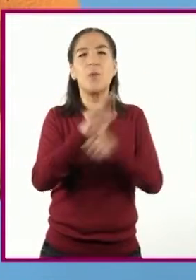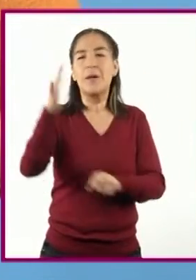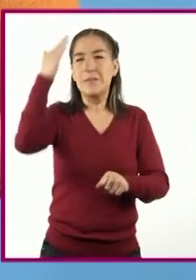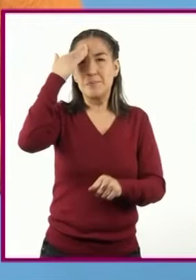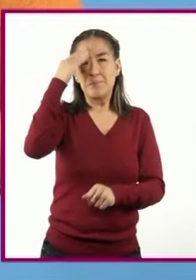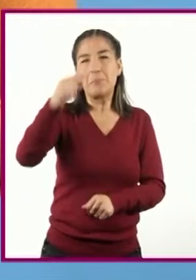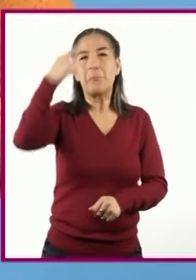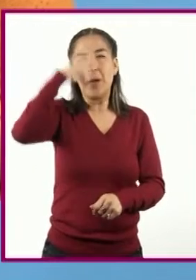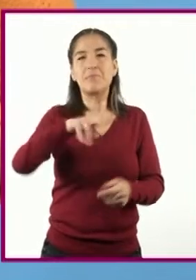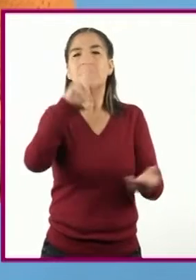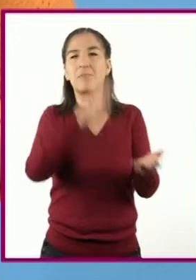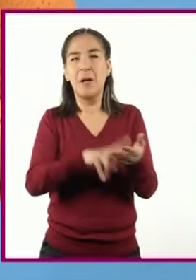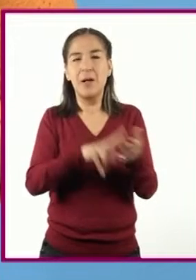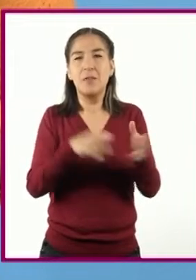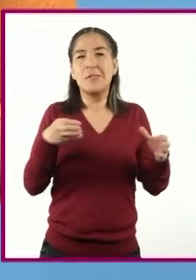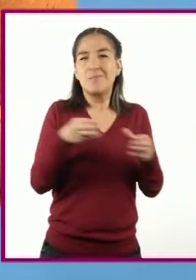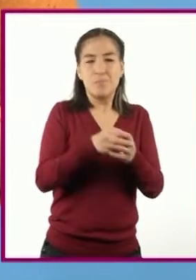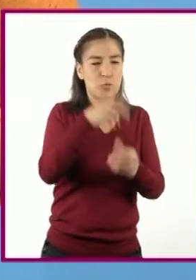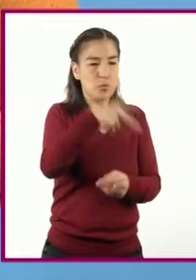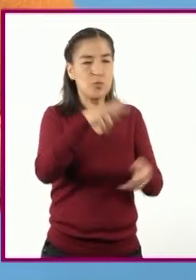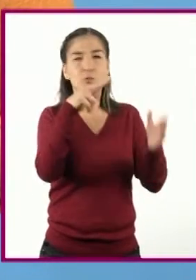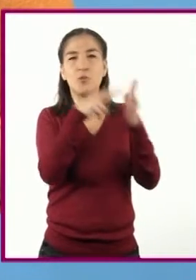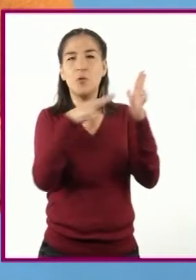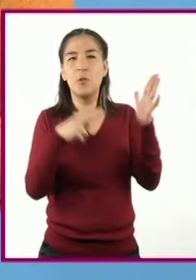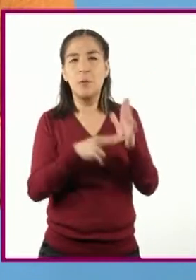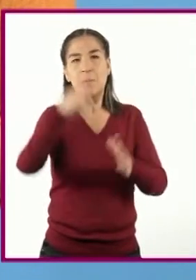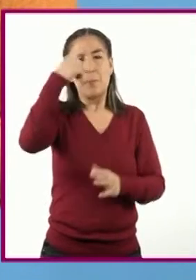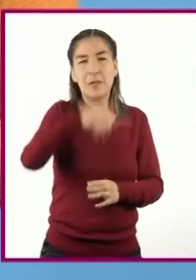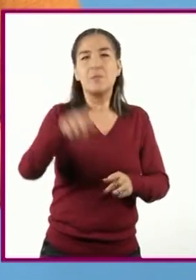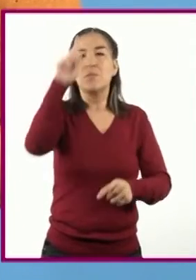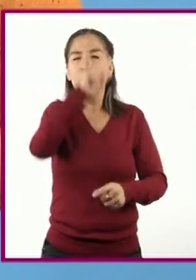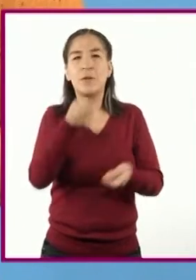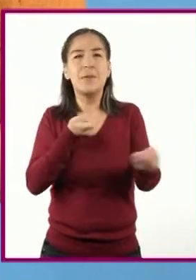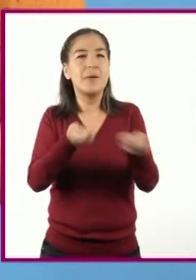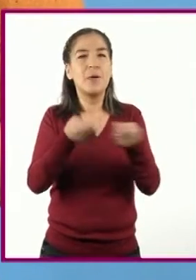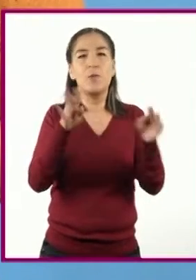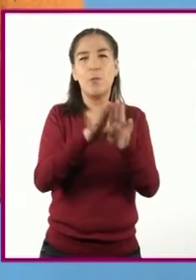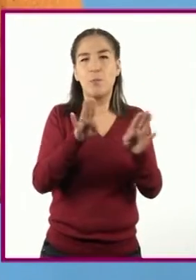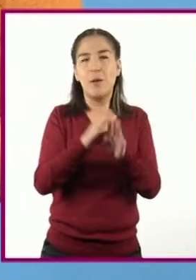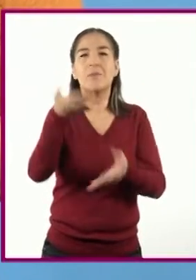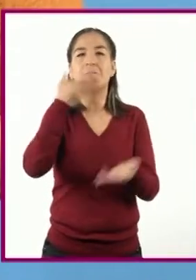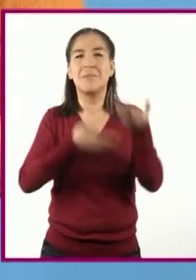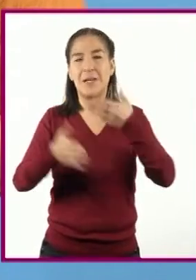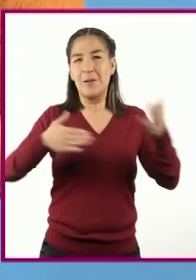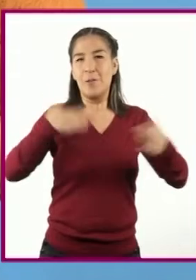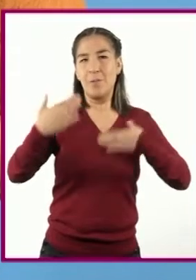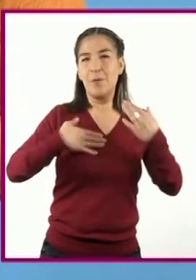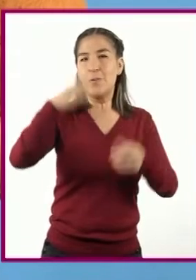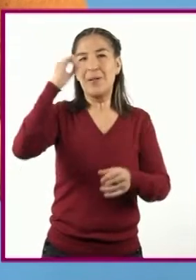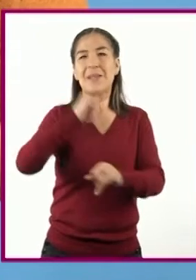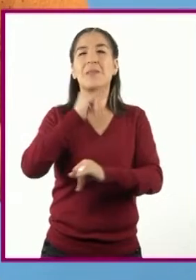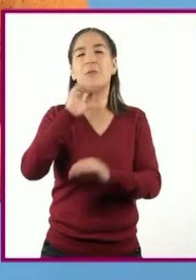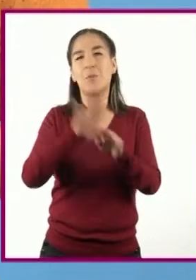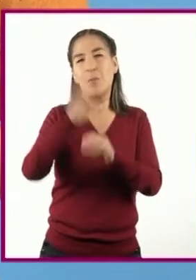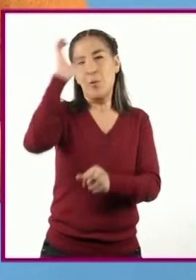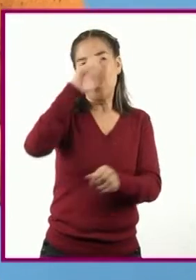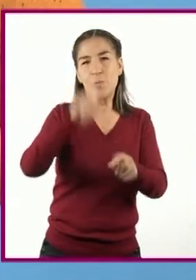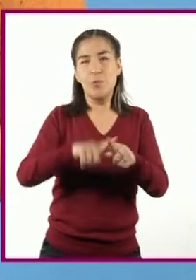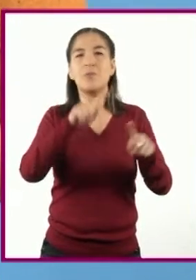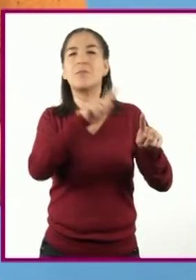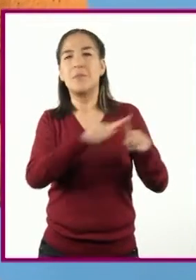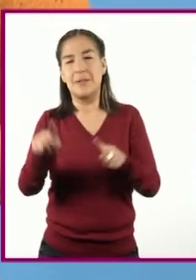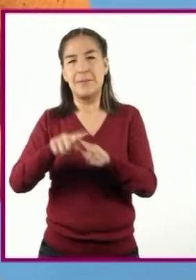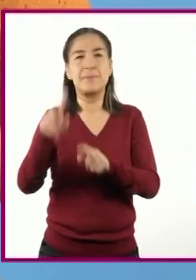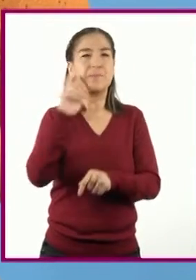un conjunto de valores y normas que orientan y regulan la convivencia intercultural. Entre ellos tenemos